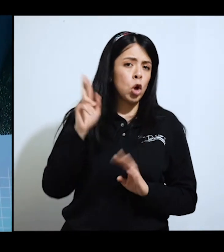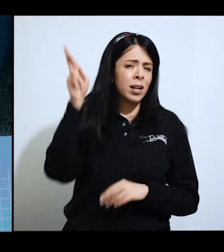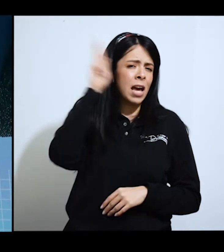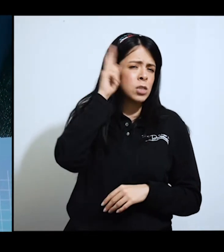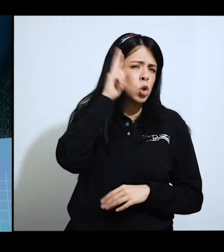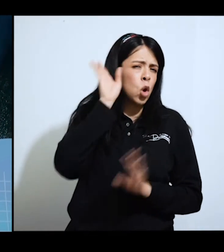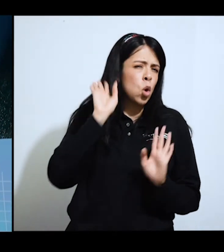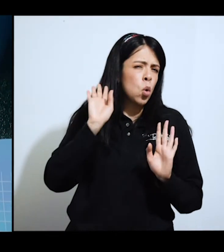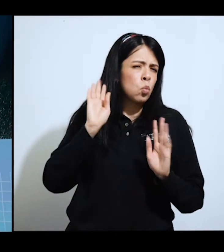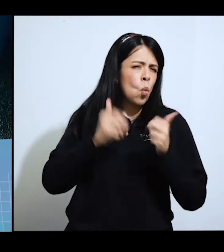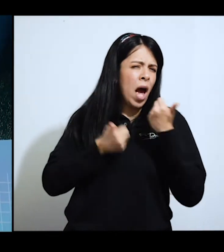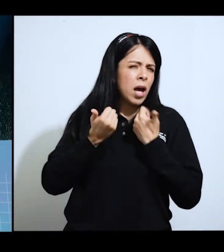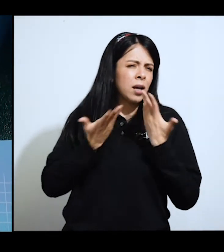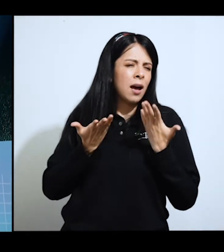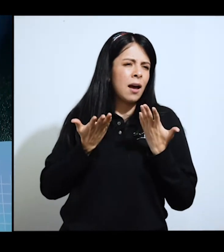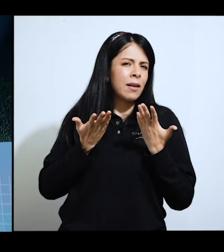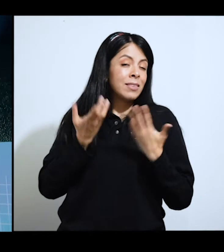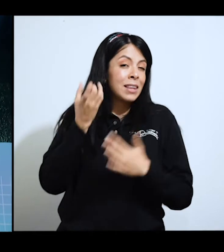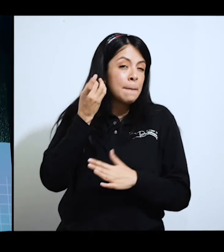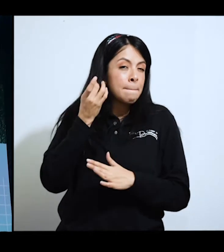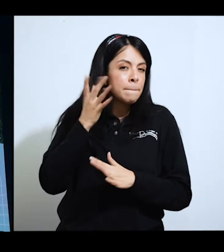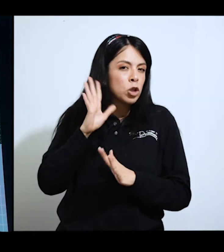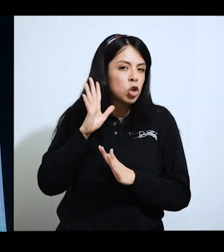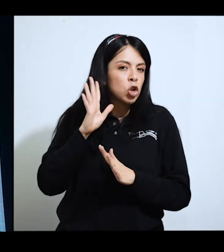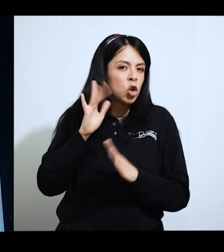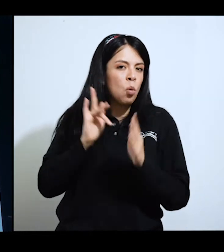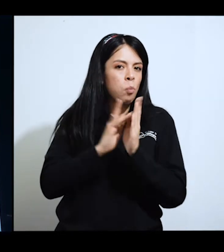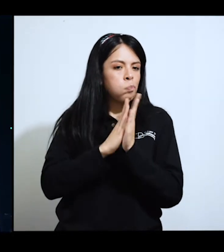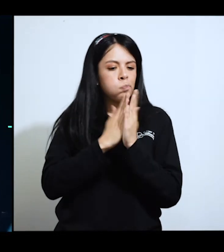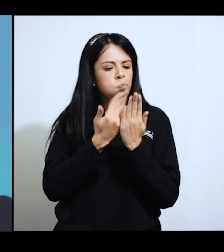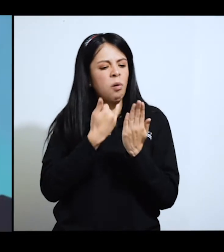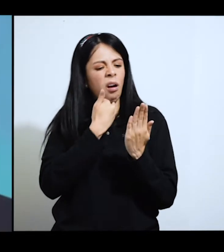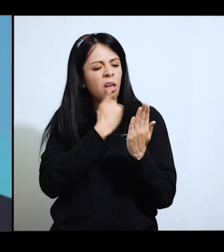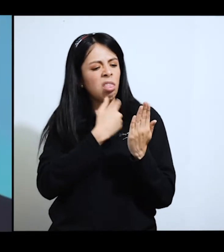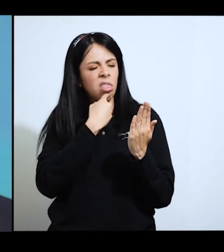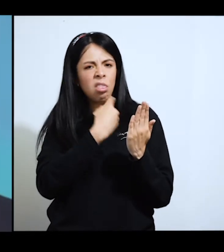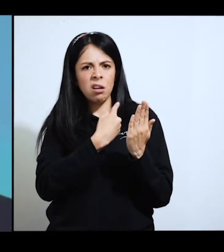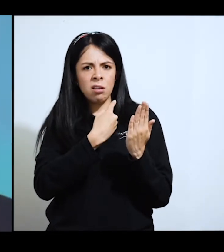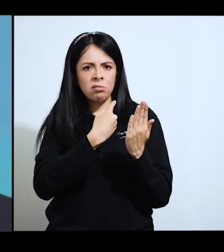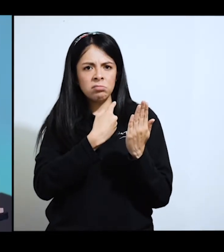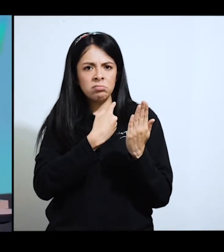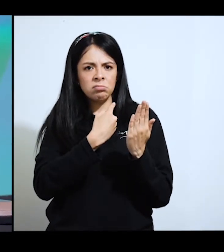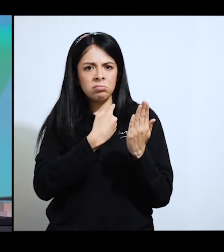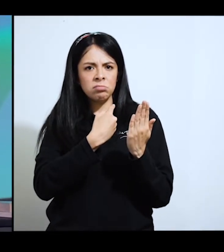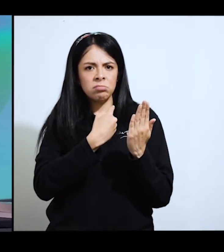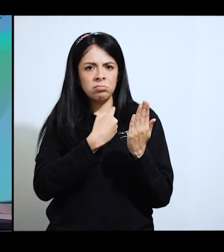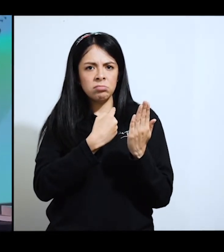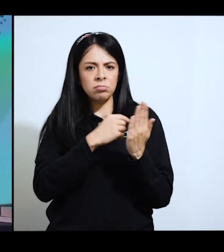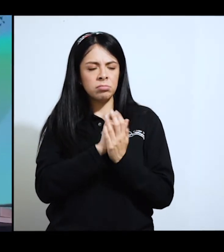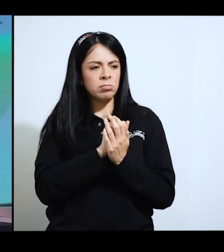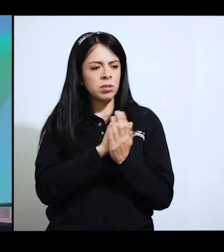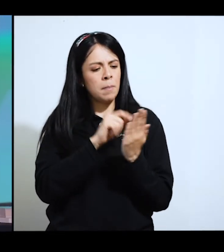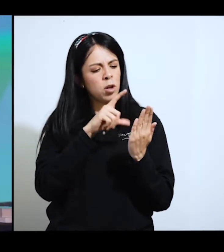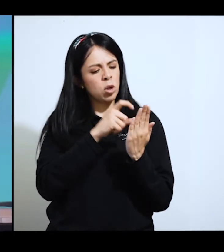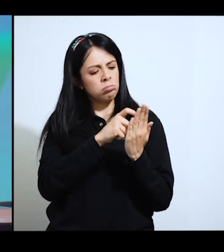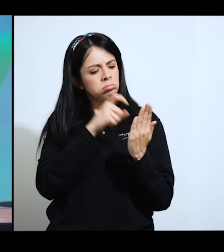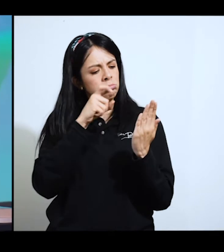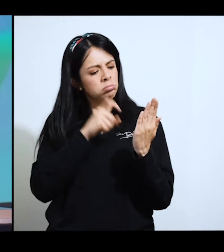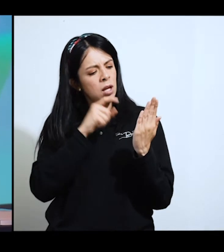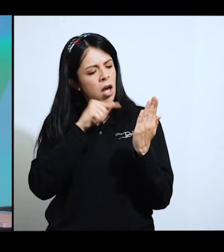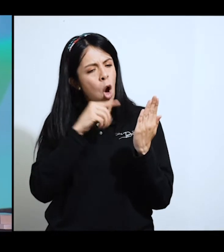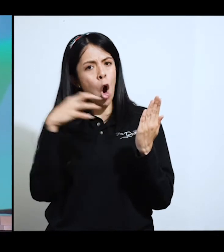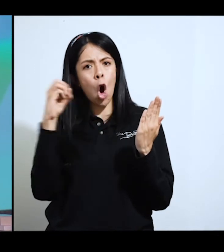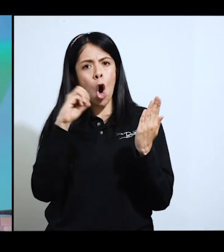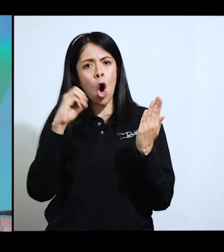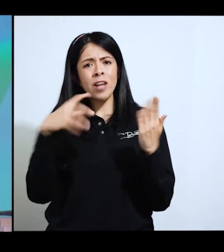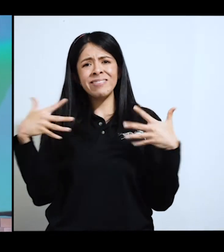demonios. Y quizás una de las razones es porque no toman literalmente lo que dice